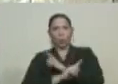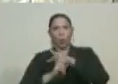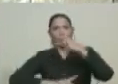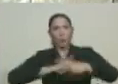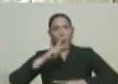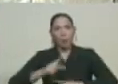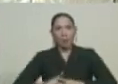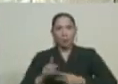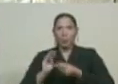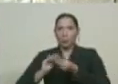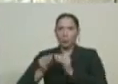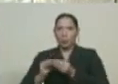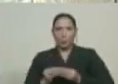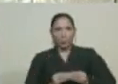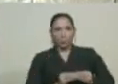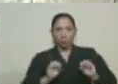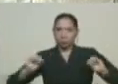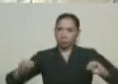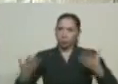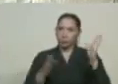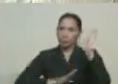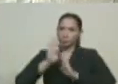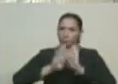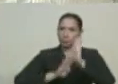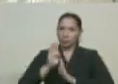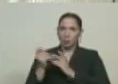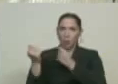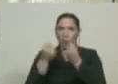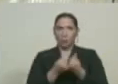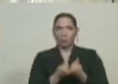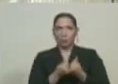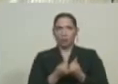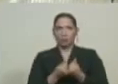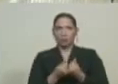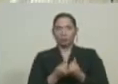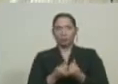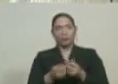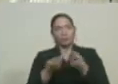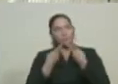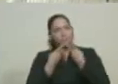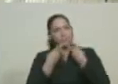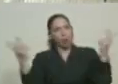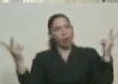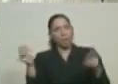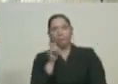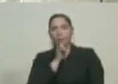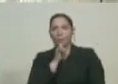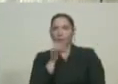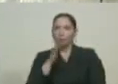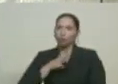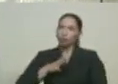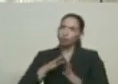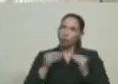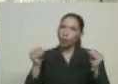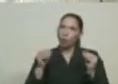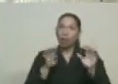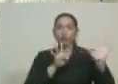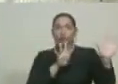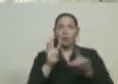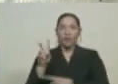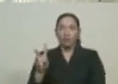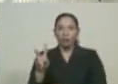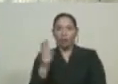recuperación, prosperidad y crecimiento económico. Queremos informar a toda la población que ya el 92%